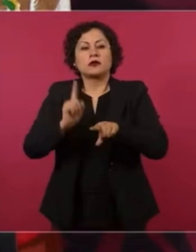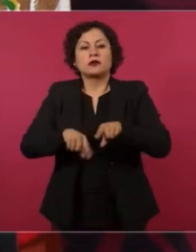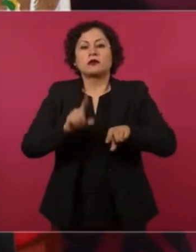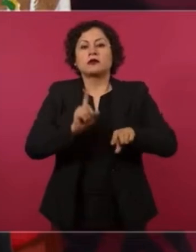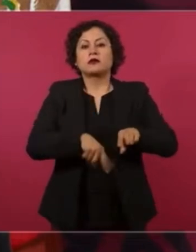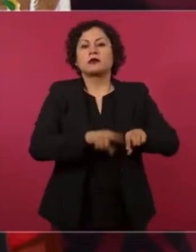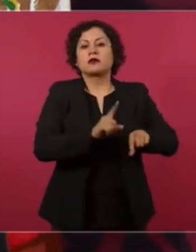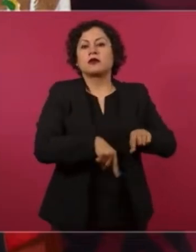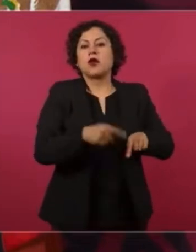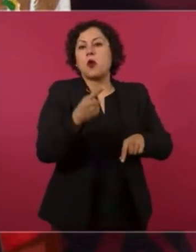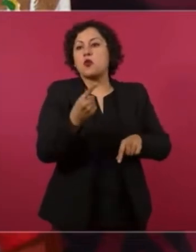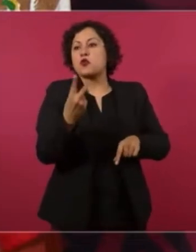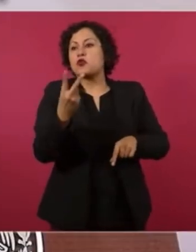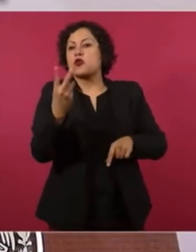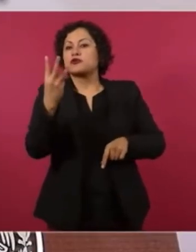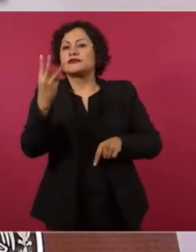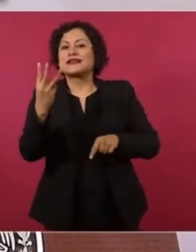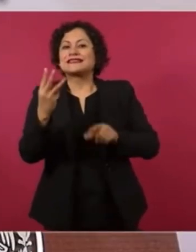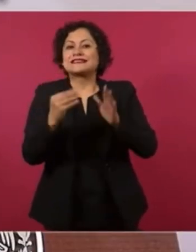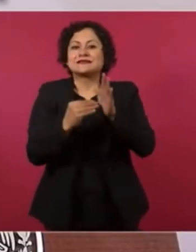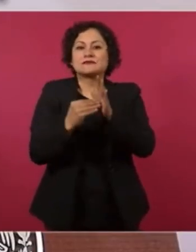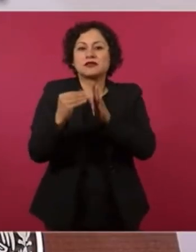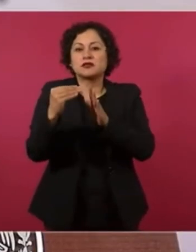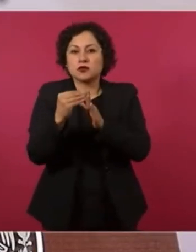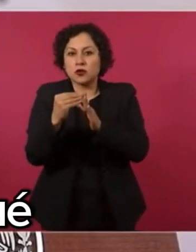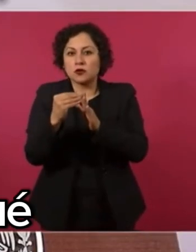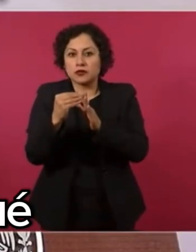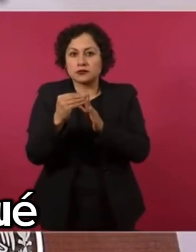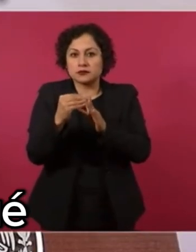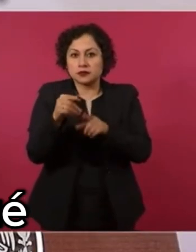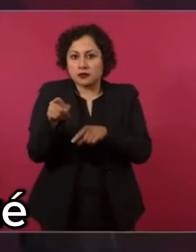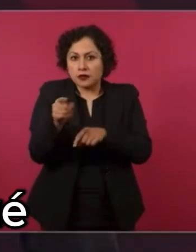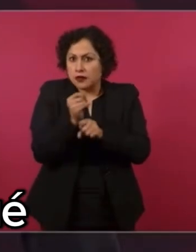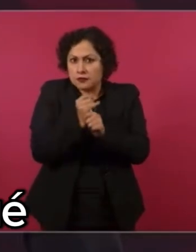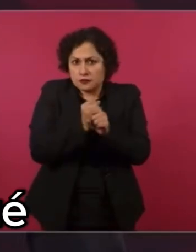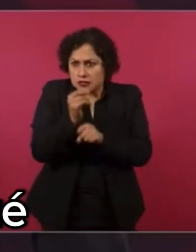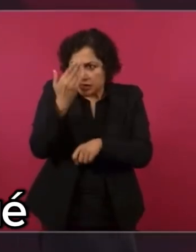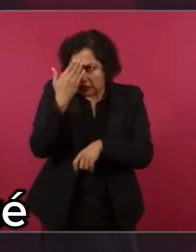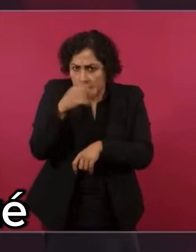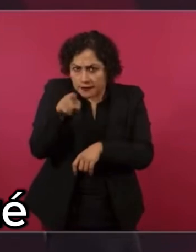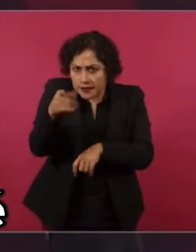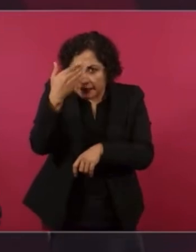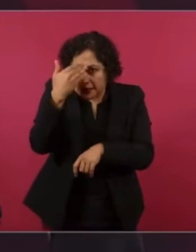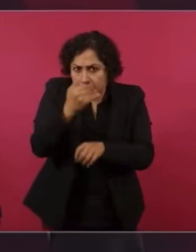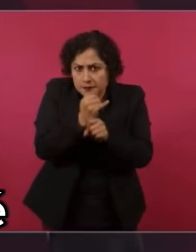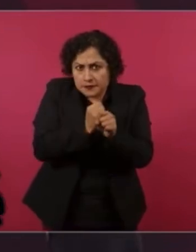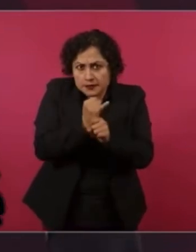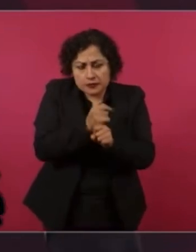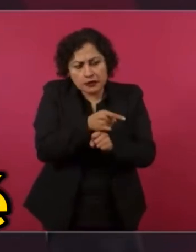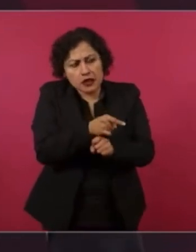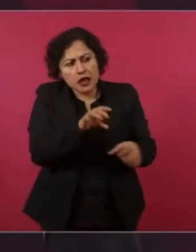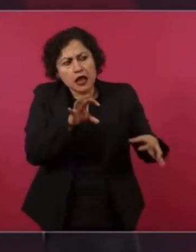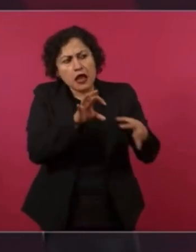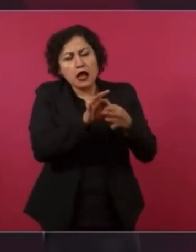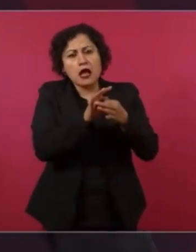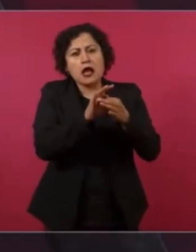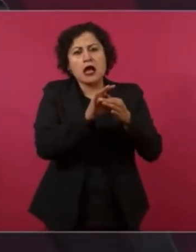1, 2, 3 más millones vinculados con la delincuencia organizada. ¿Por qué?